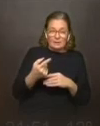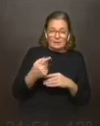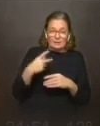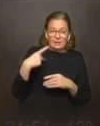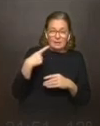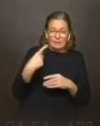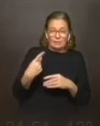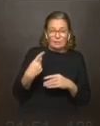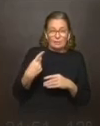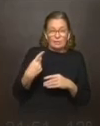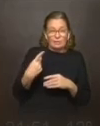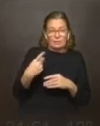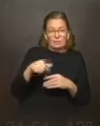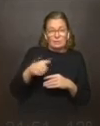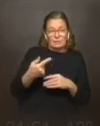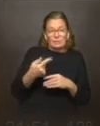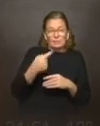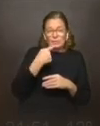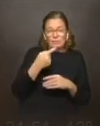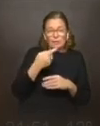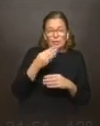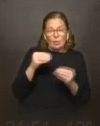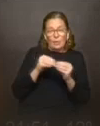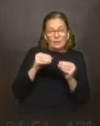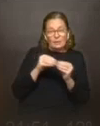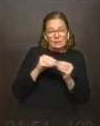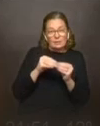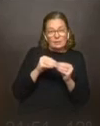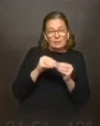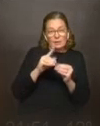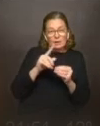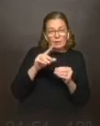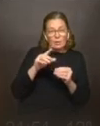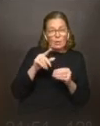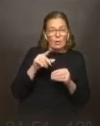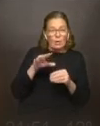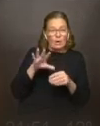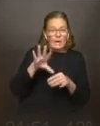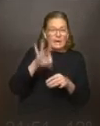director. Nosotros hemos instado a nuestros compañeros afiliados a no tomar ese cargo.